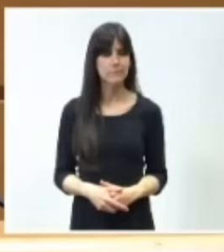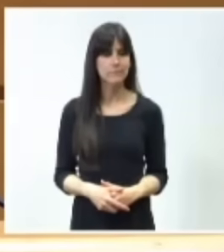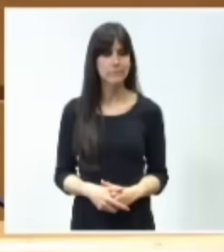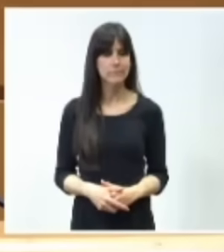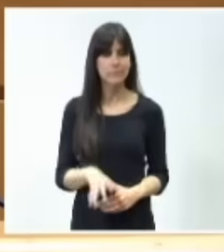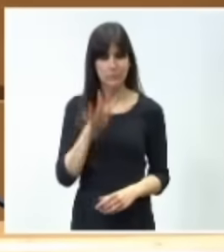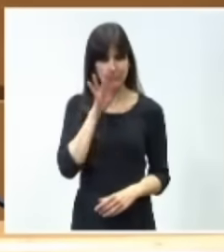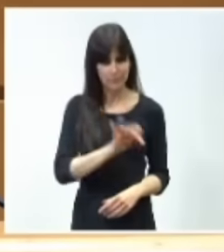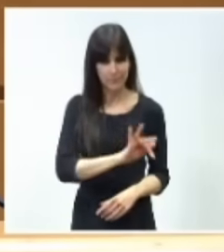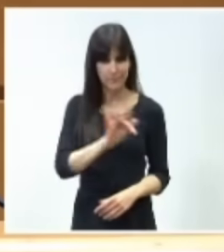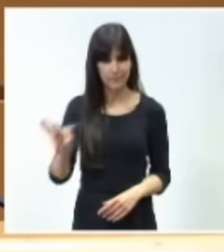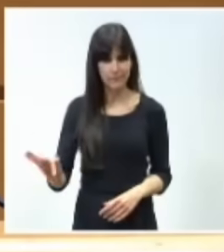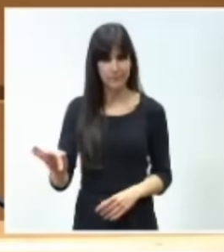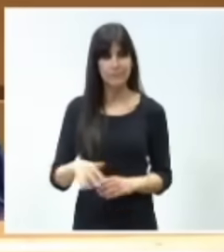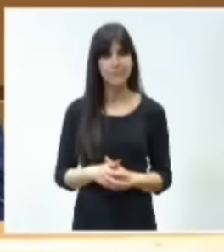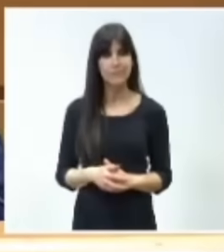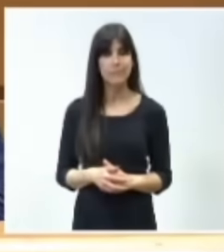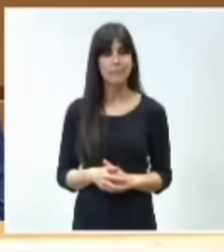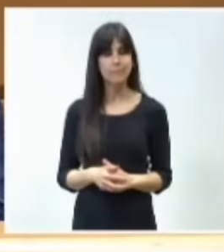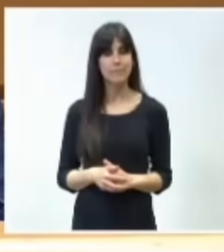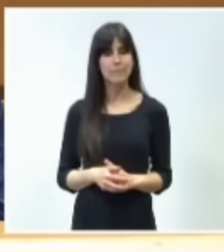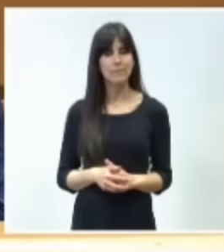Señor ministro, tiene la palabra.